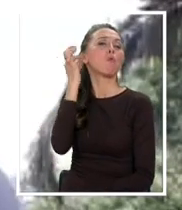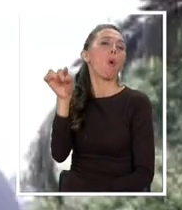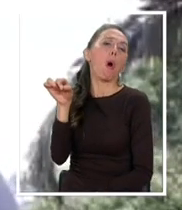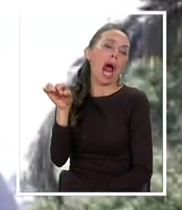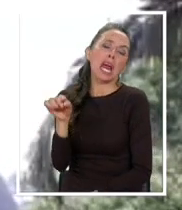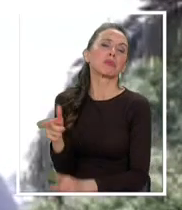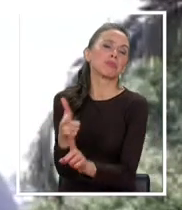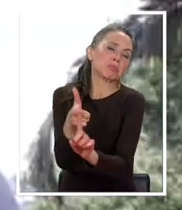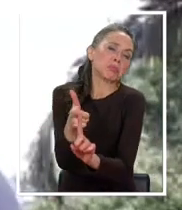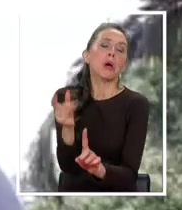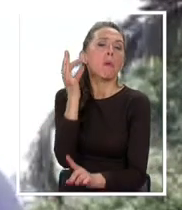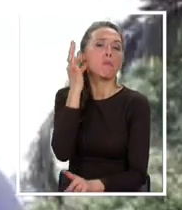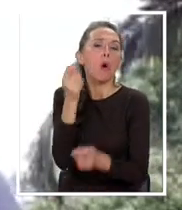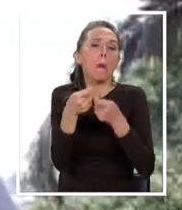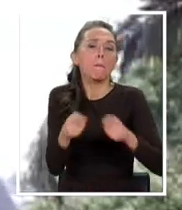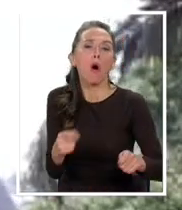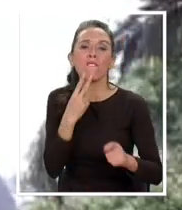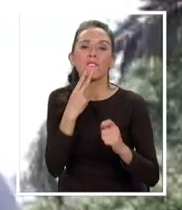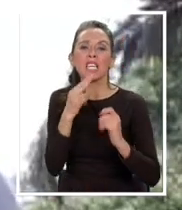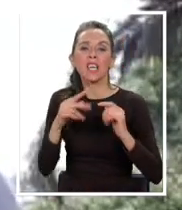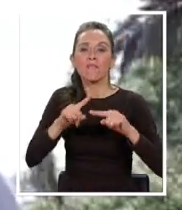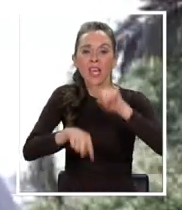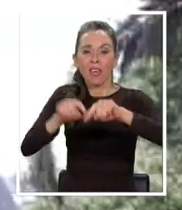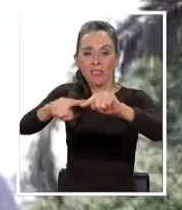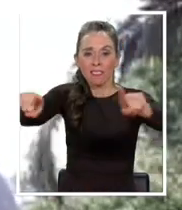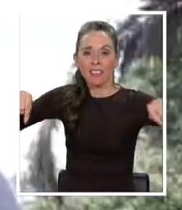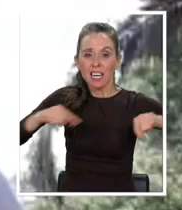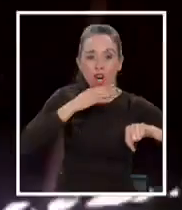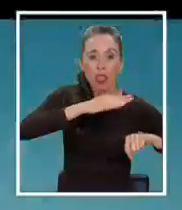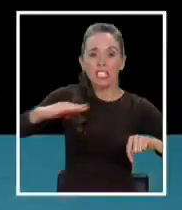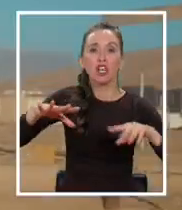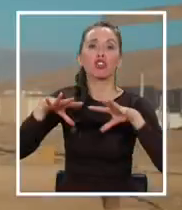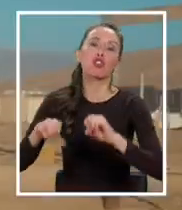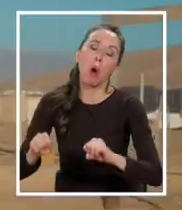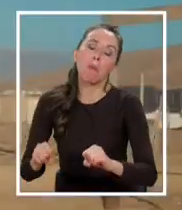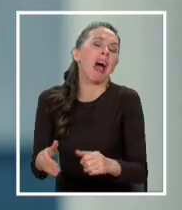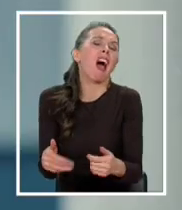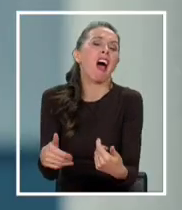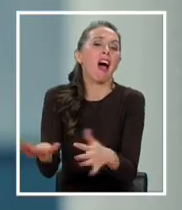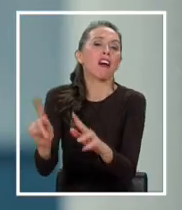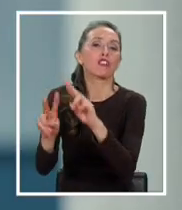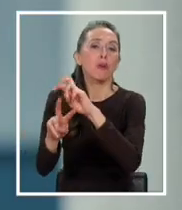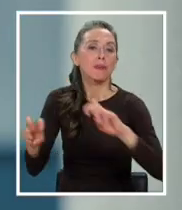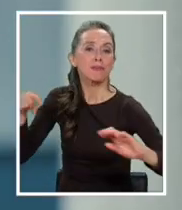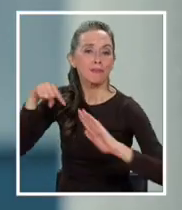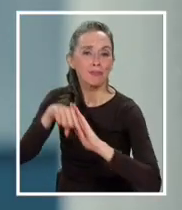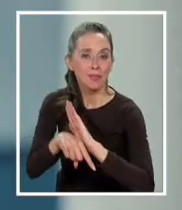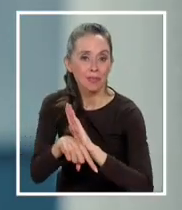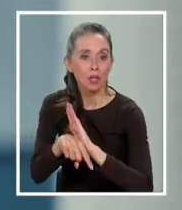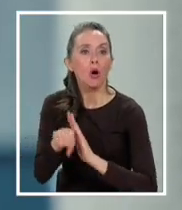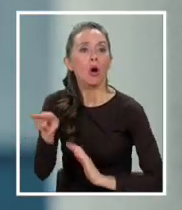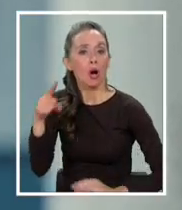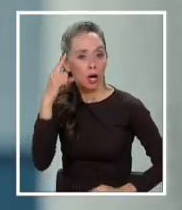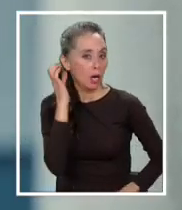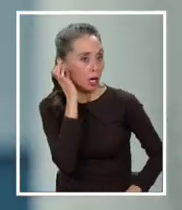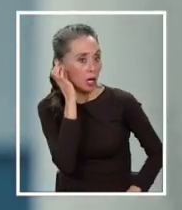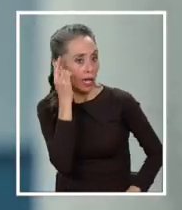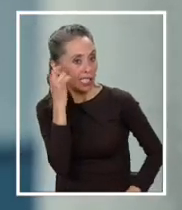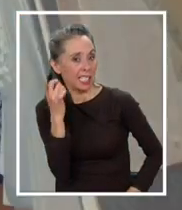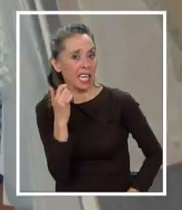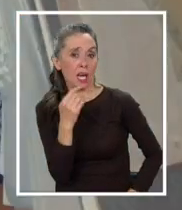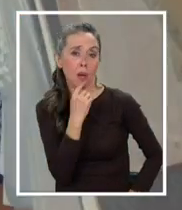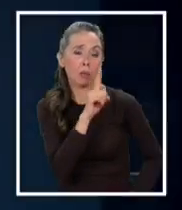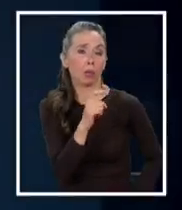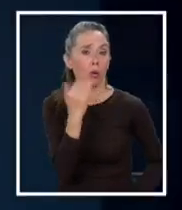y de que vivían en una toma en ese momento, en medio del desierto. ¿Usted cree que las niñas están